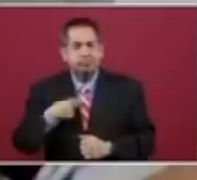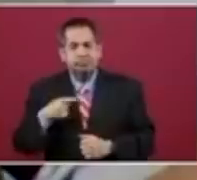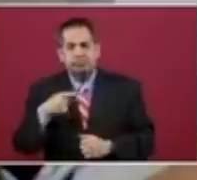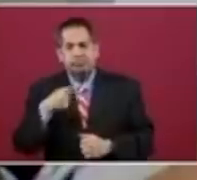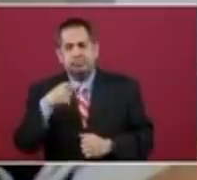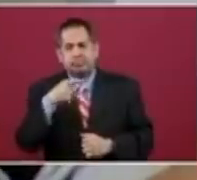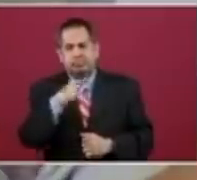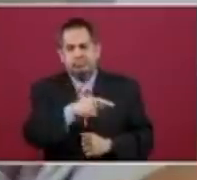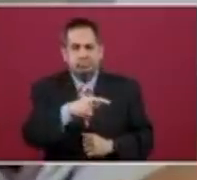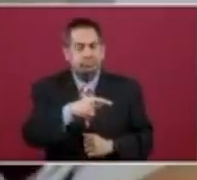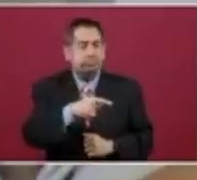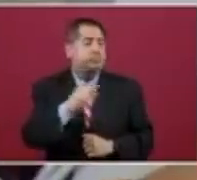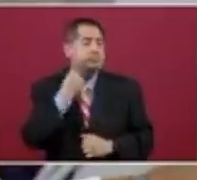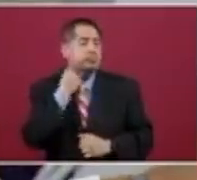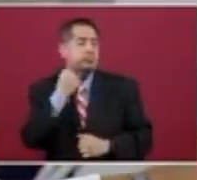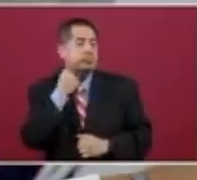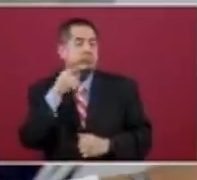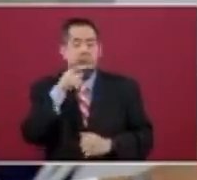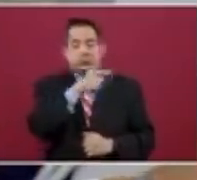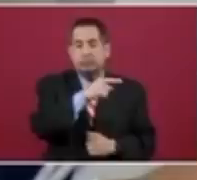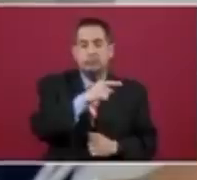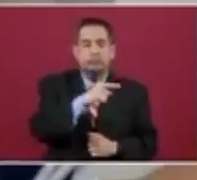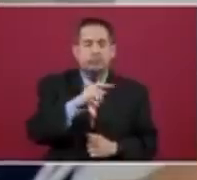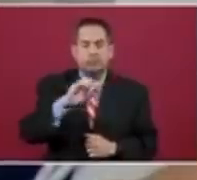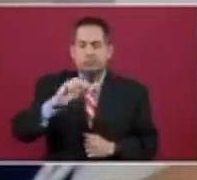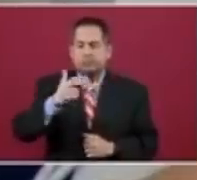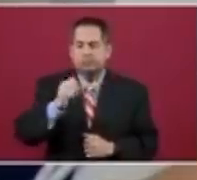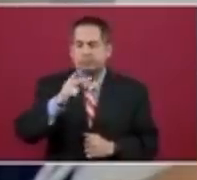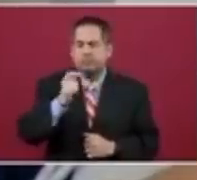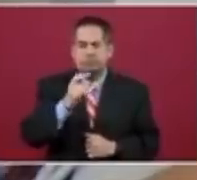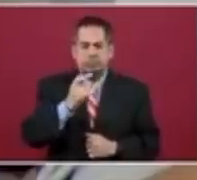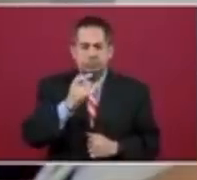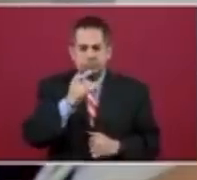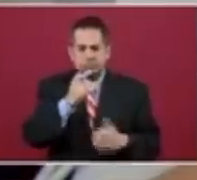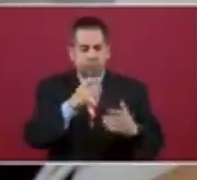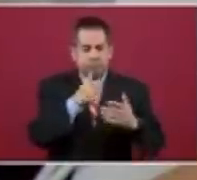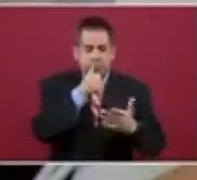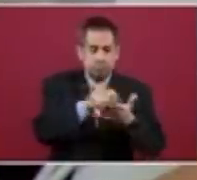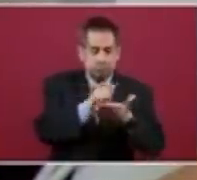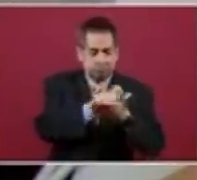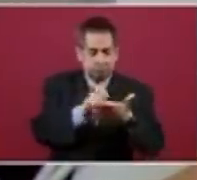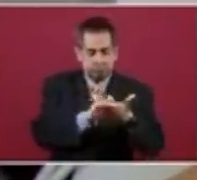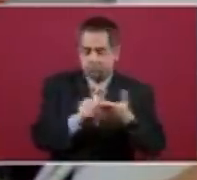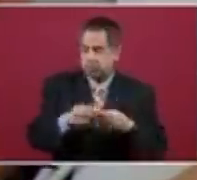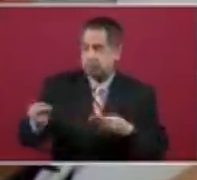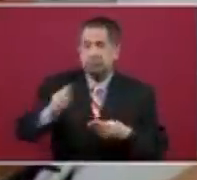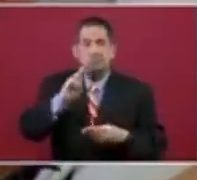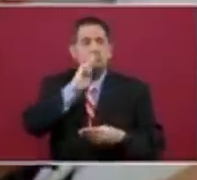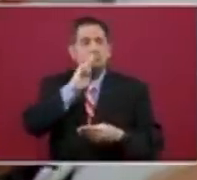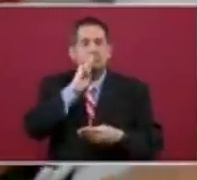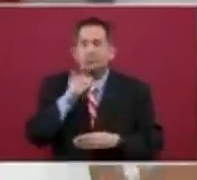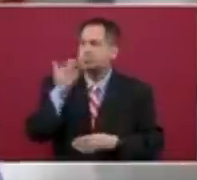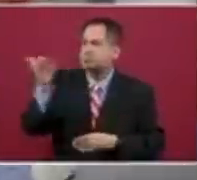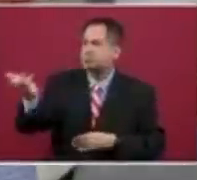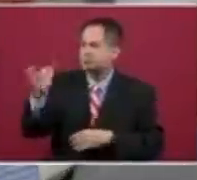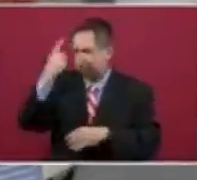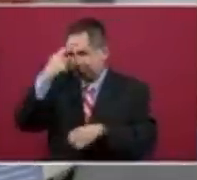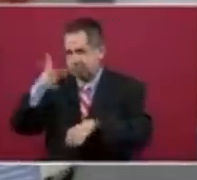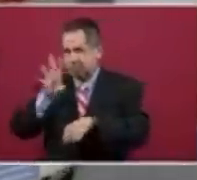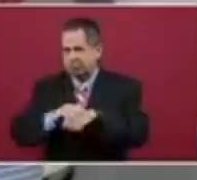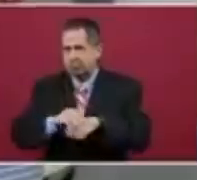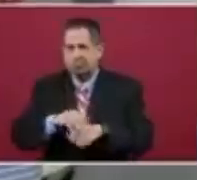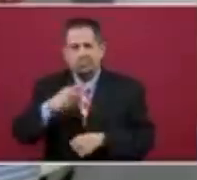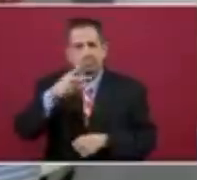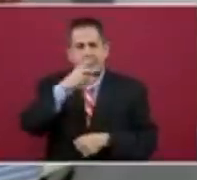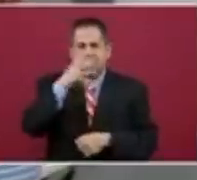Joaquín El Chapo Guzmán respecto a la carta que le hizo llegar la mamá para solicitar una visa